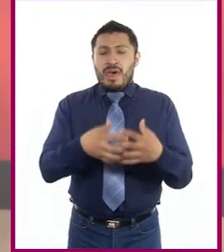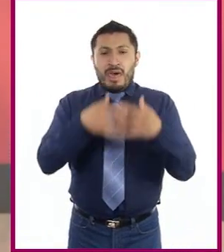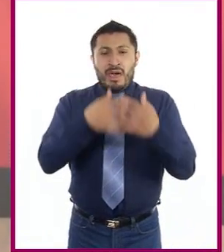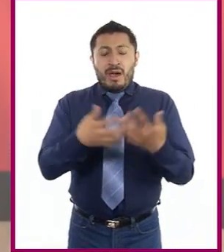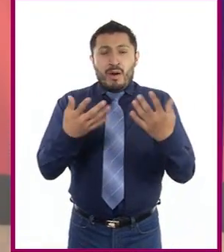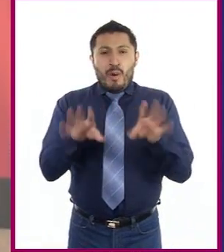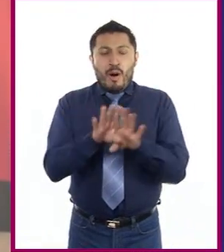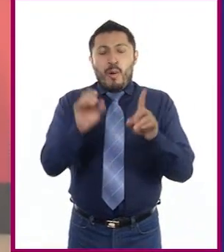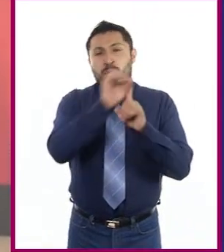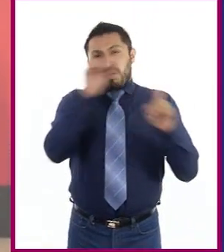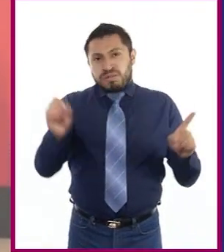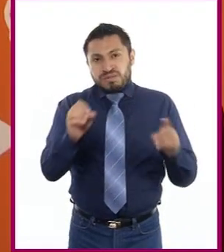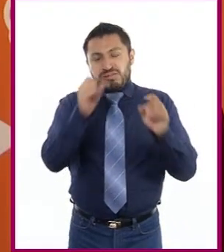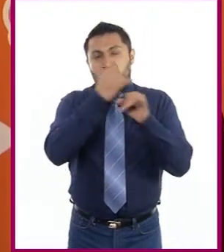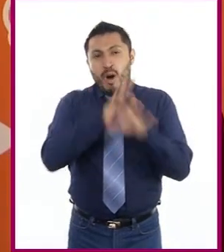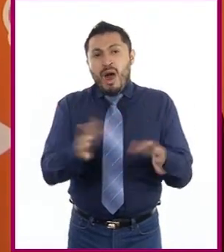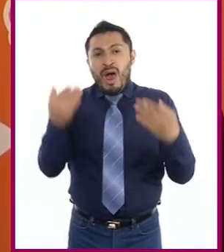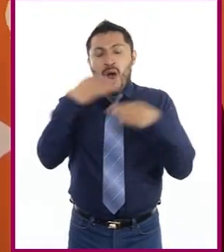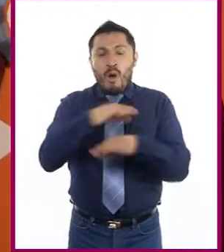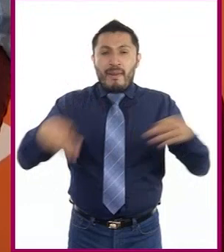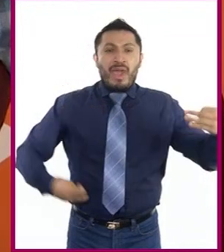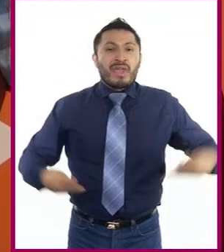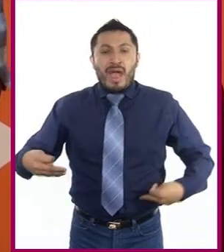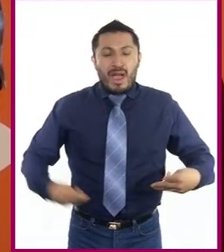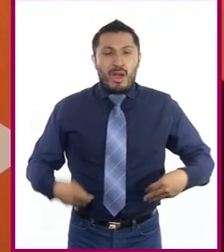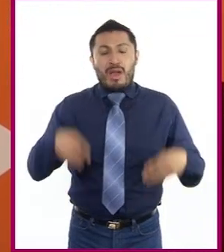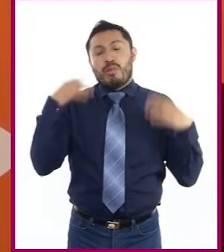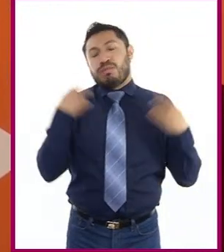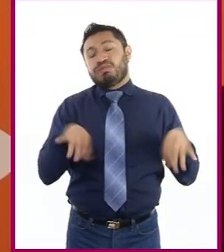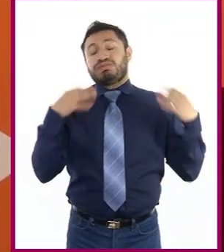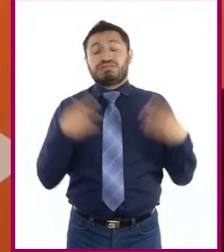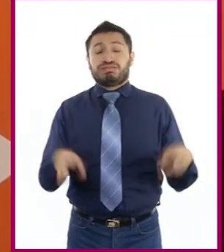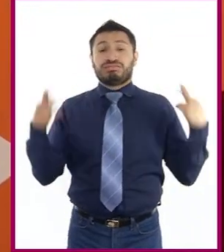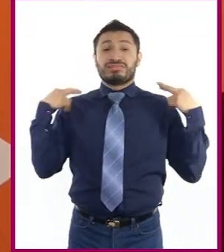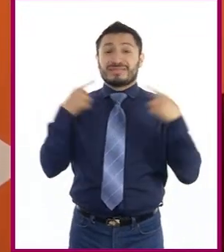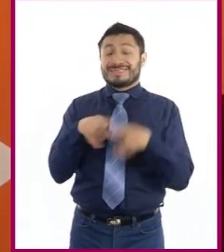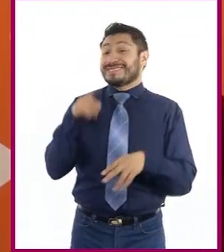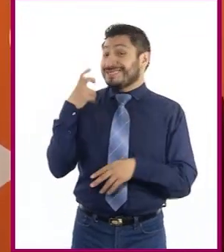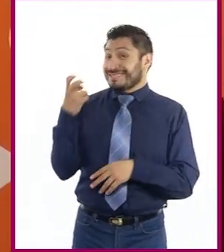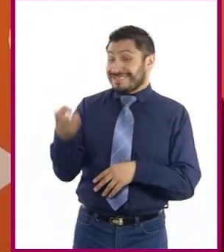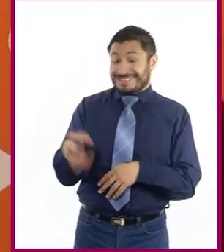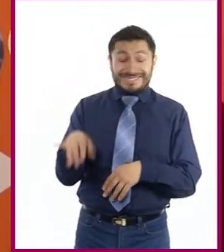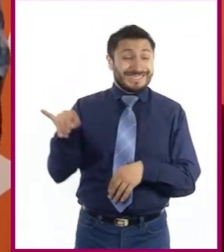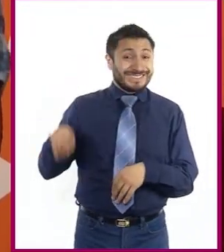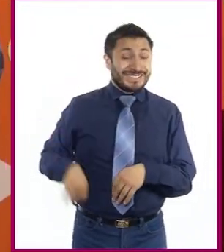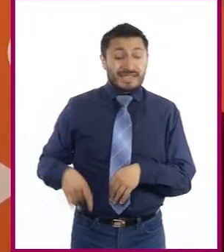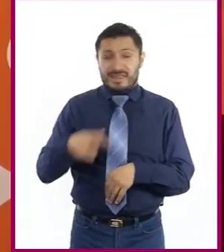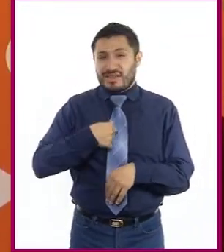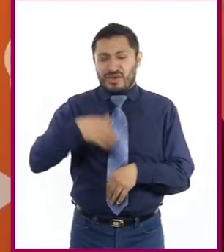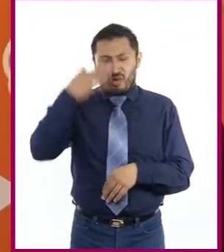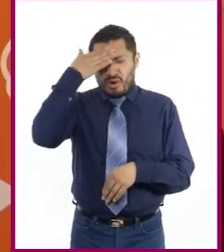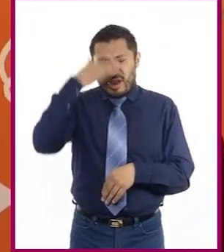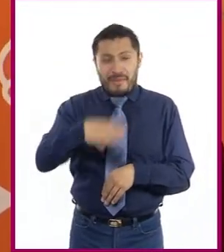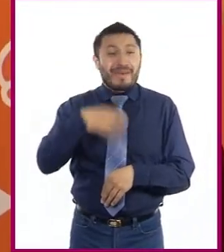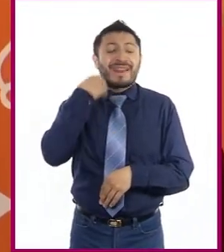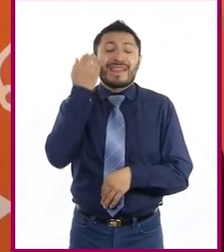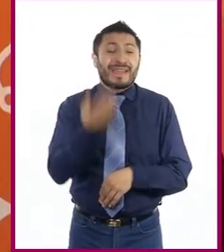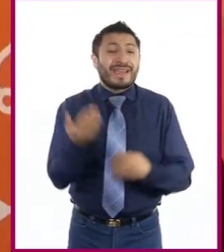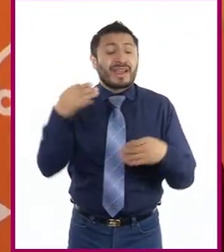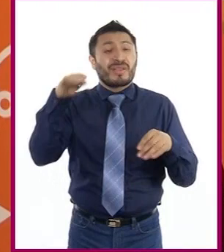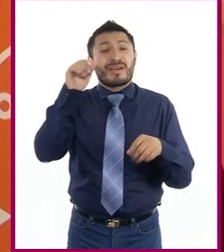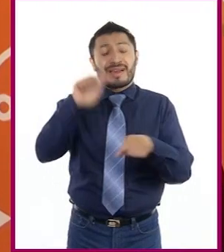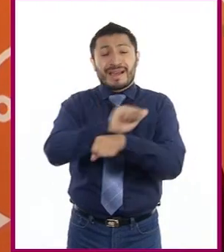información sobre obras de teatro. Maestra, eso está muy interesante. Siempre quise saber cómo hacen los actores